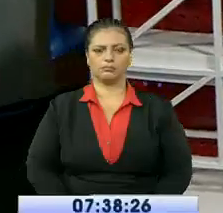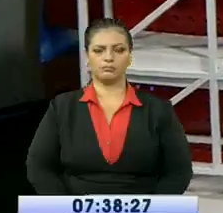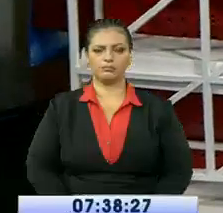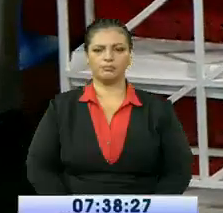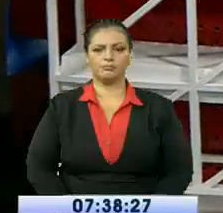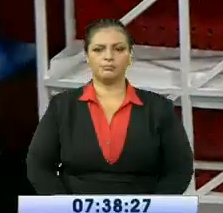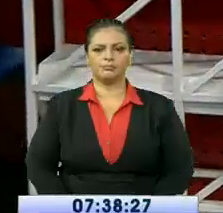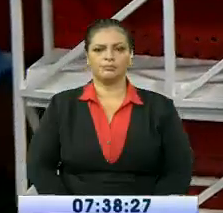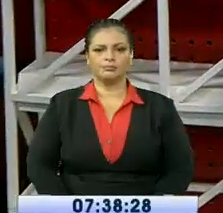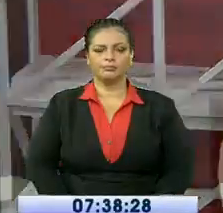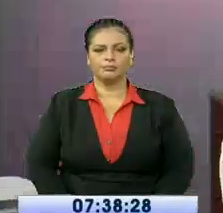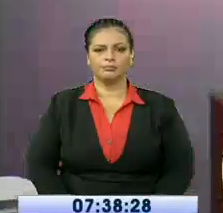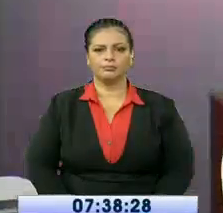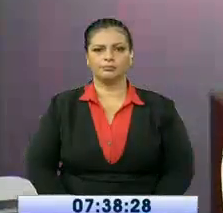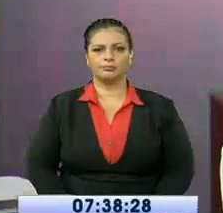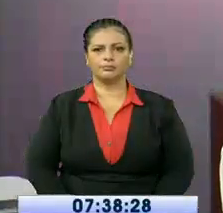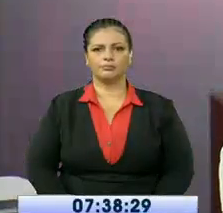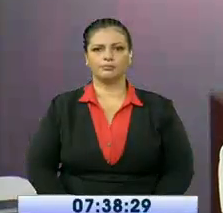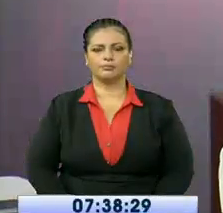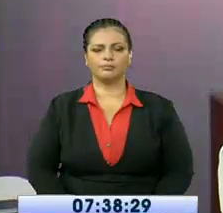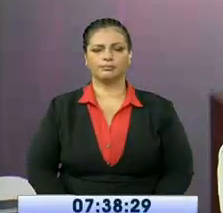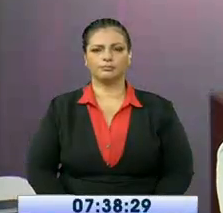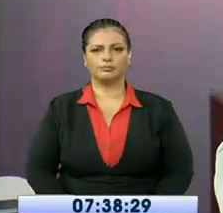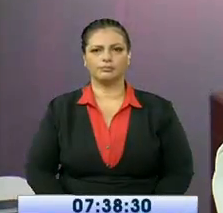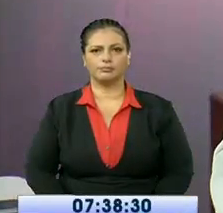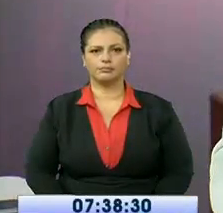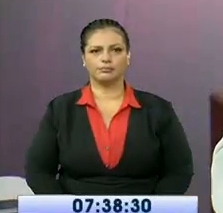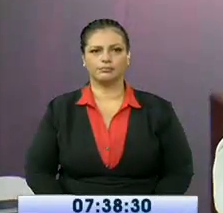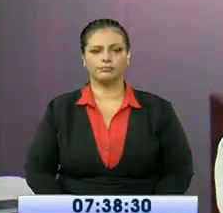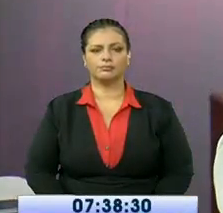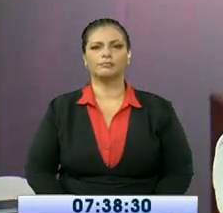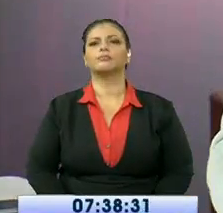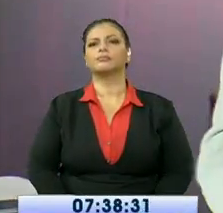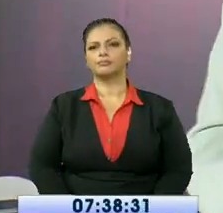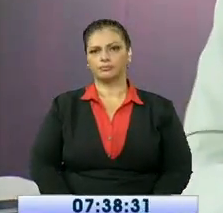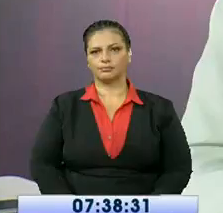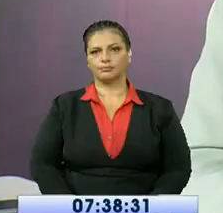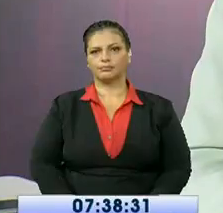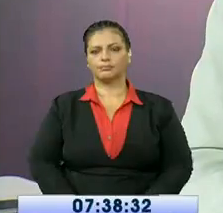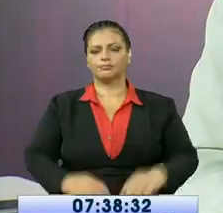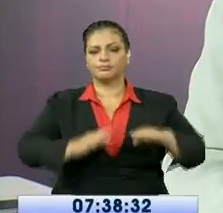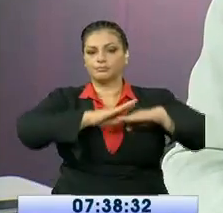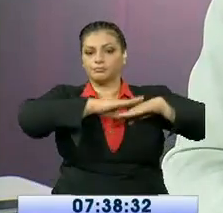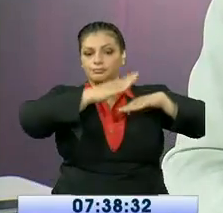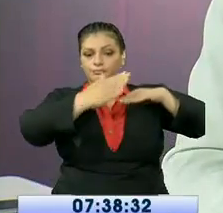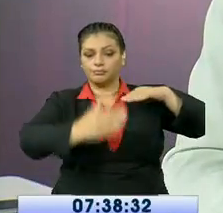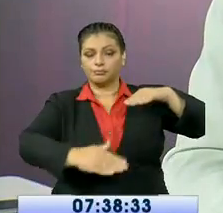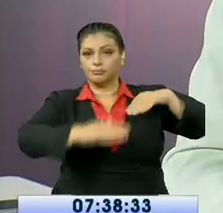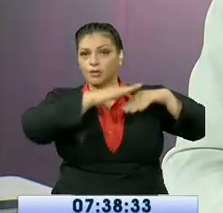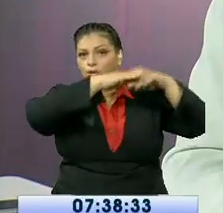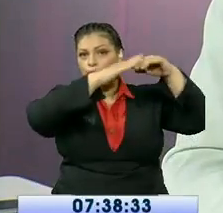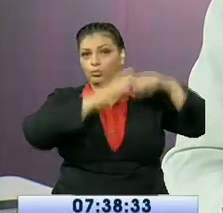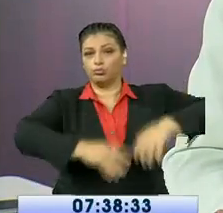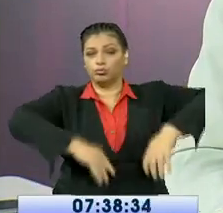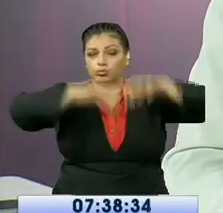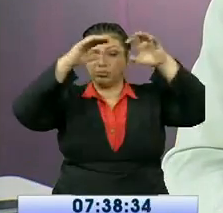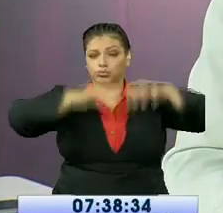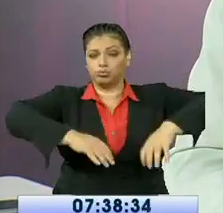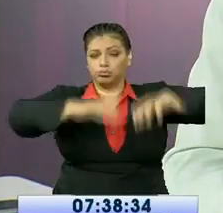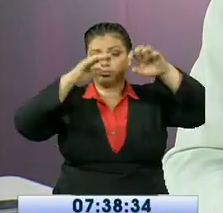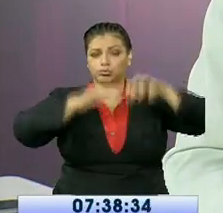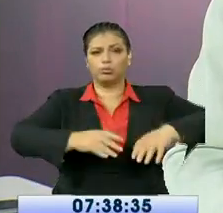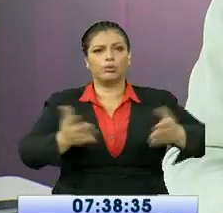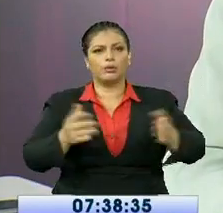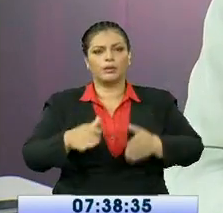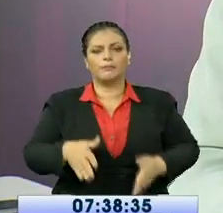vivienda resultó afectada y una familia quedó damnificada tras el desborde de una quebrada a causa de las intensas lluvias en la vía